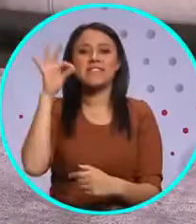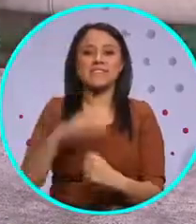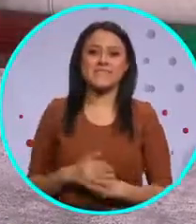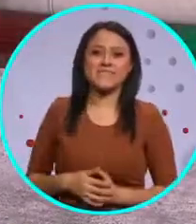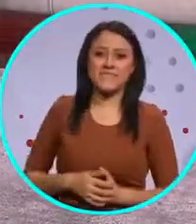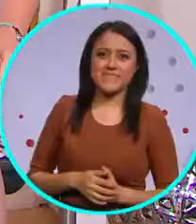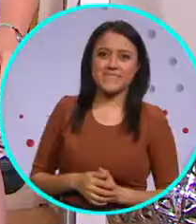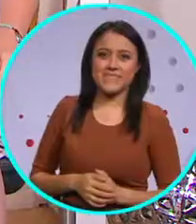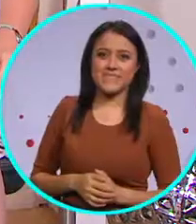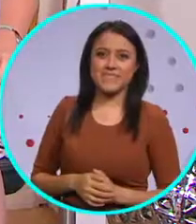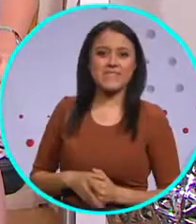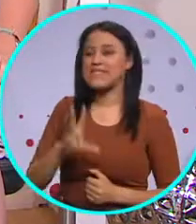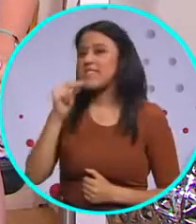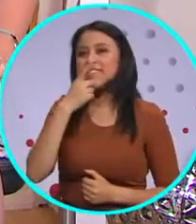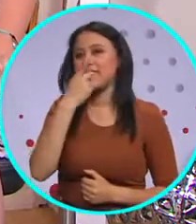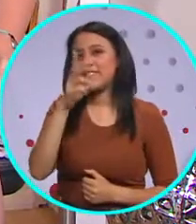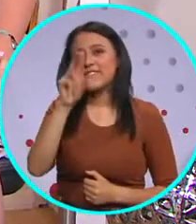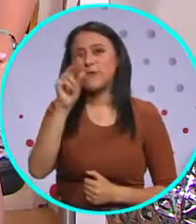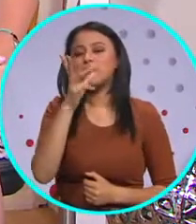no voy a decir